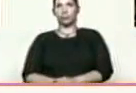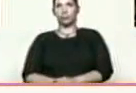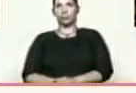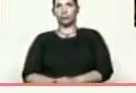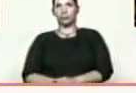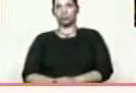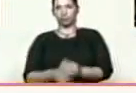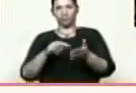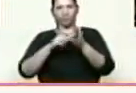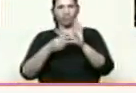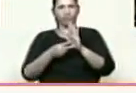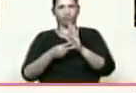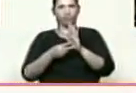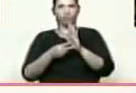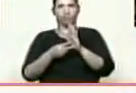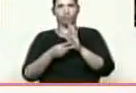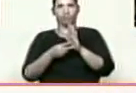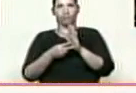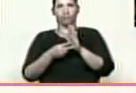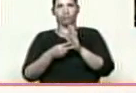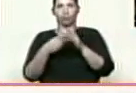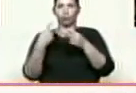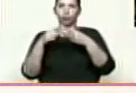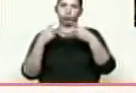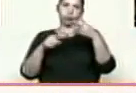ver con varios artículos,